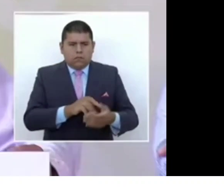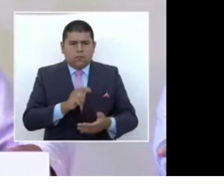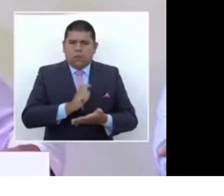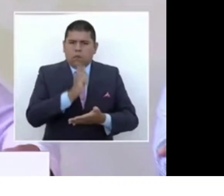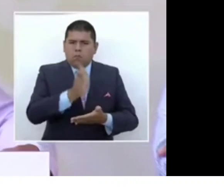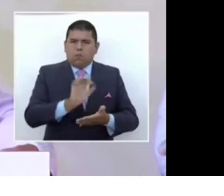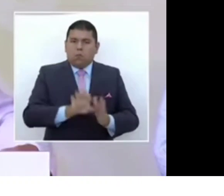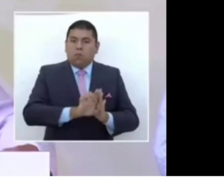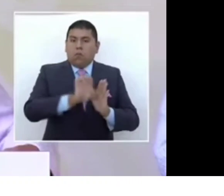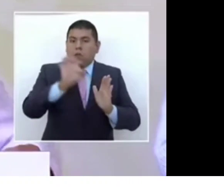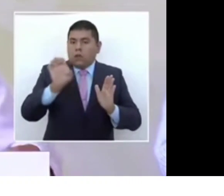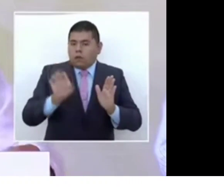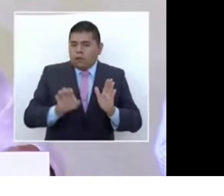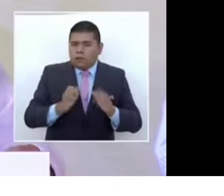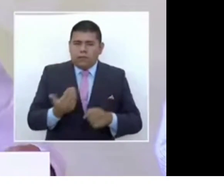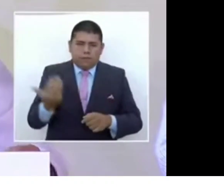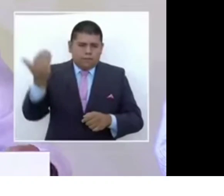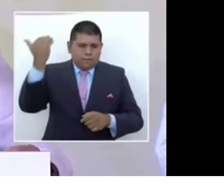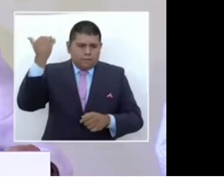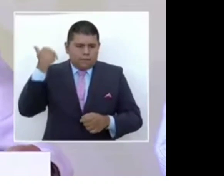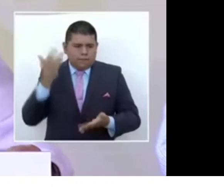recibían